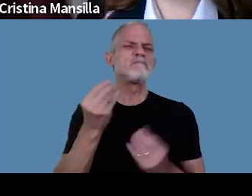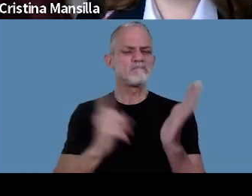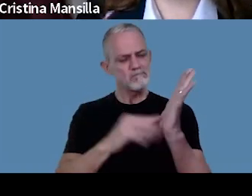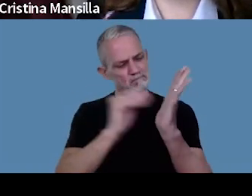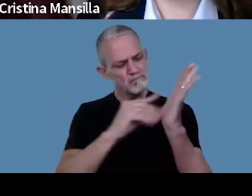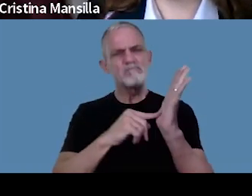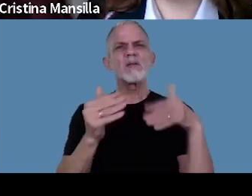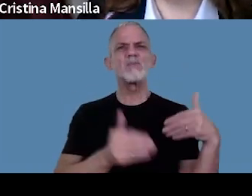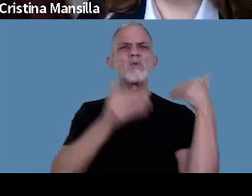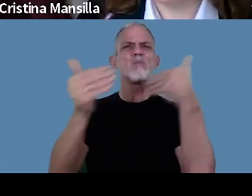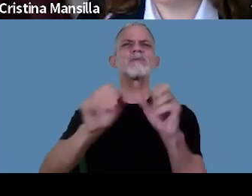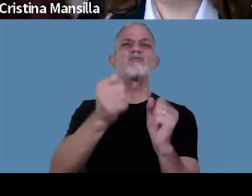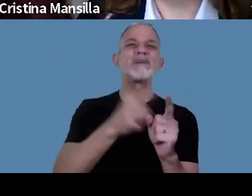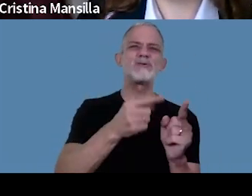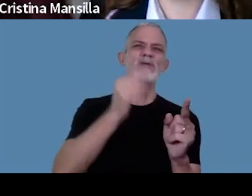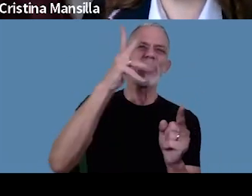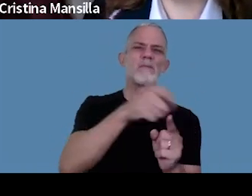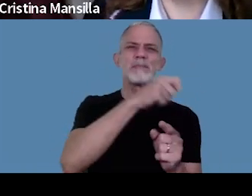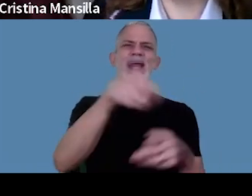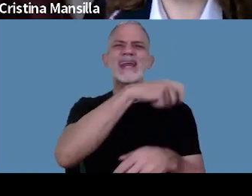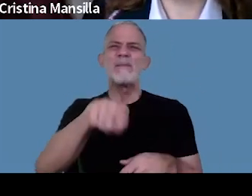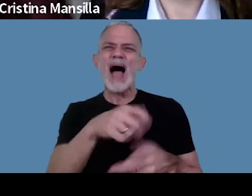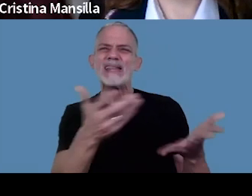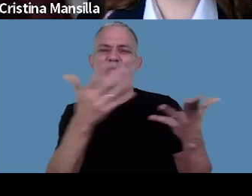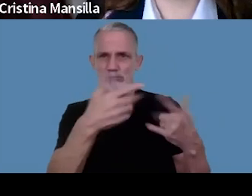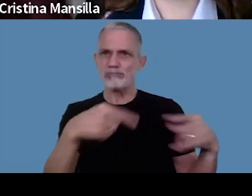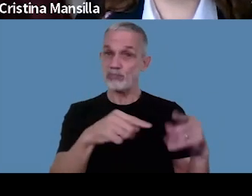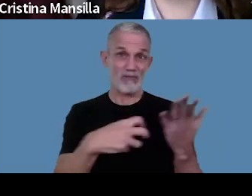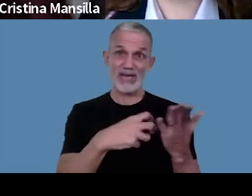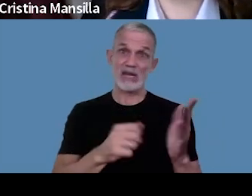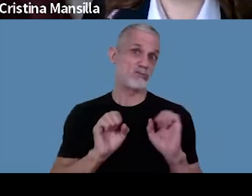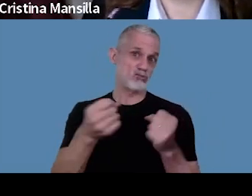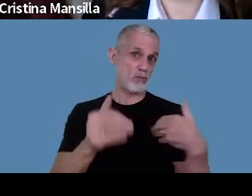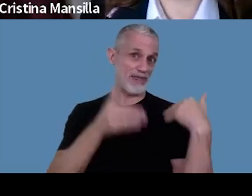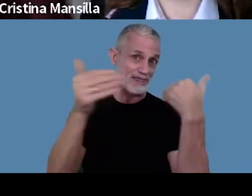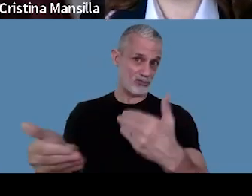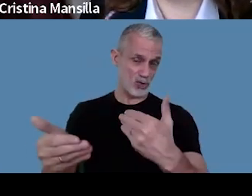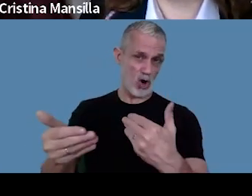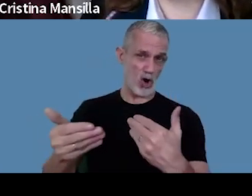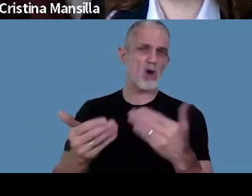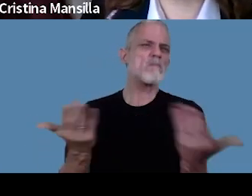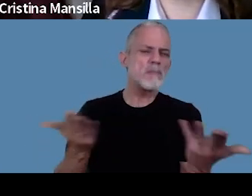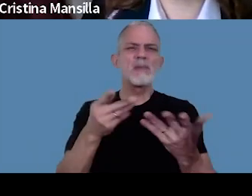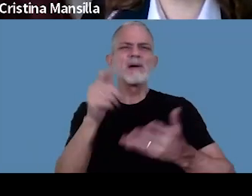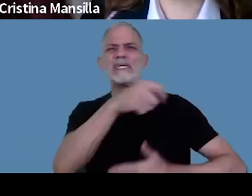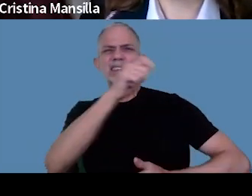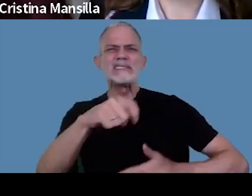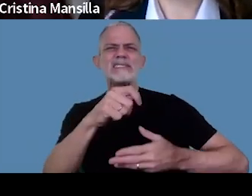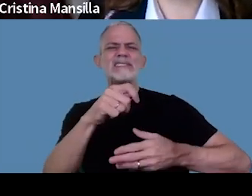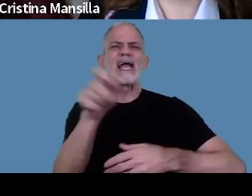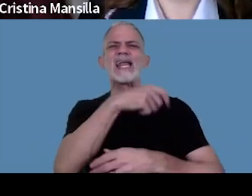prórroga a la suspensión de ejecuciones fiscales. Pero cuidado, esta suspensión de ejecuciones fiscales no es